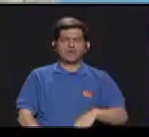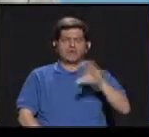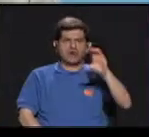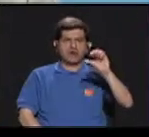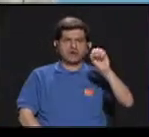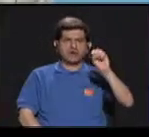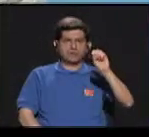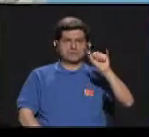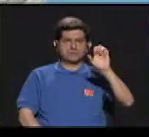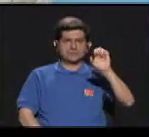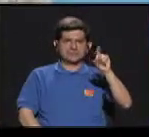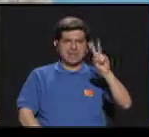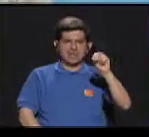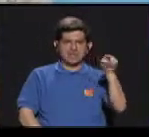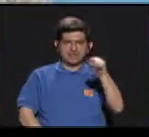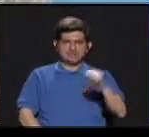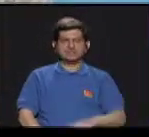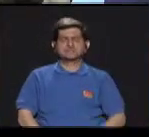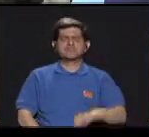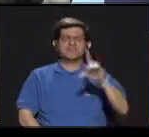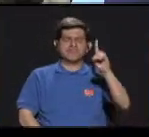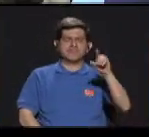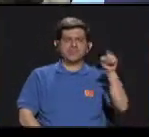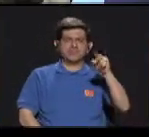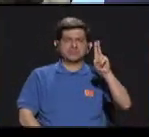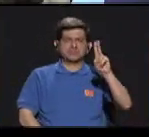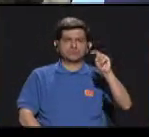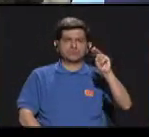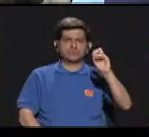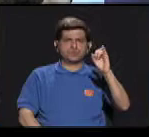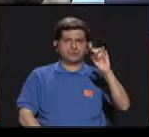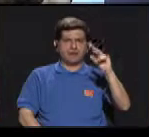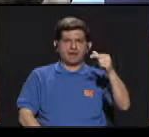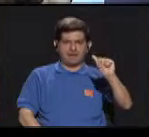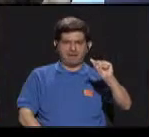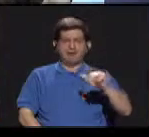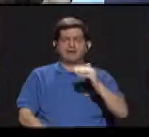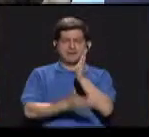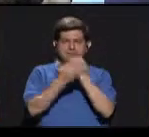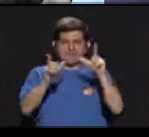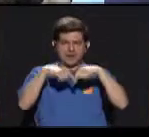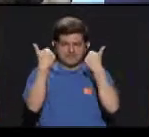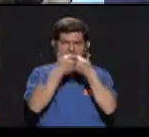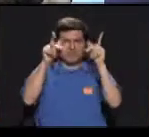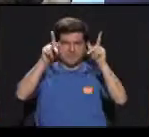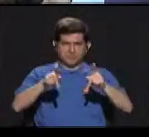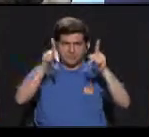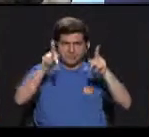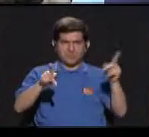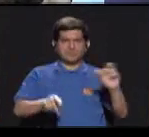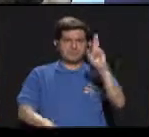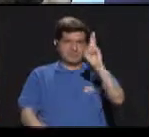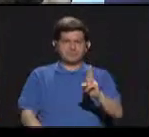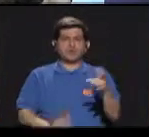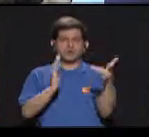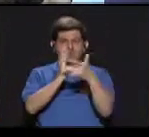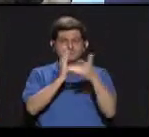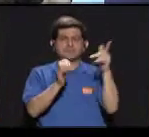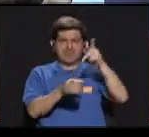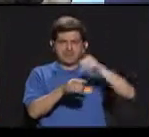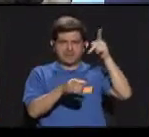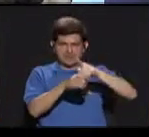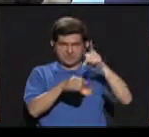Sainz, formaron parte de esa, claro, de Mari Zúñiga, también de ese grupo de costarricenses técnicos